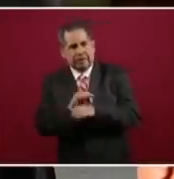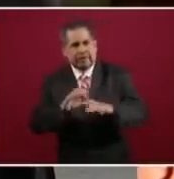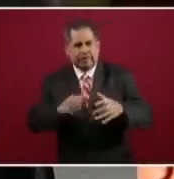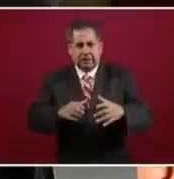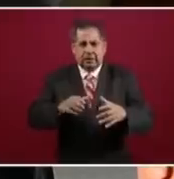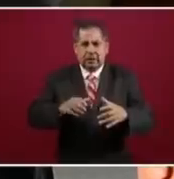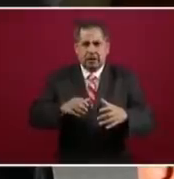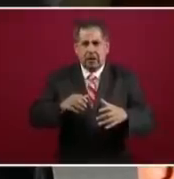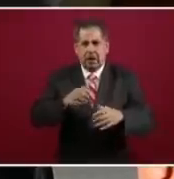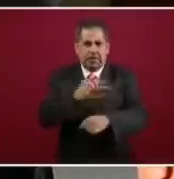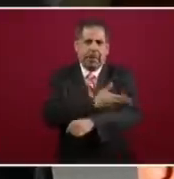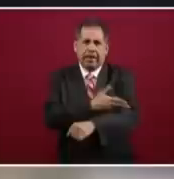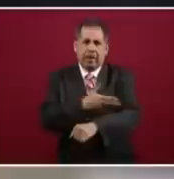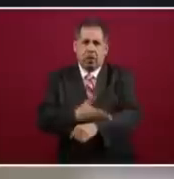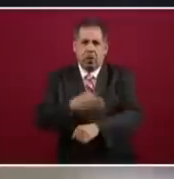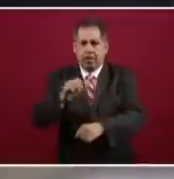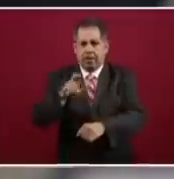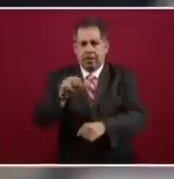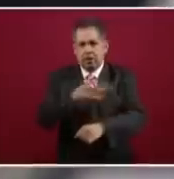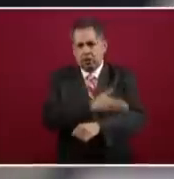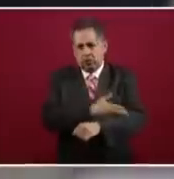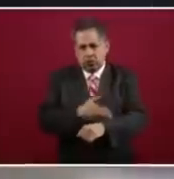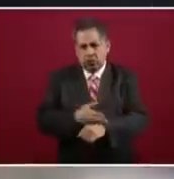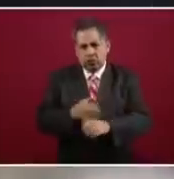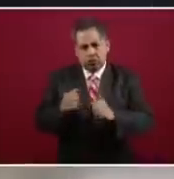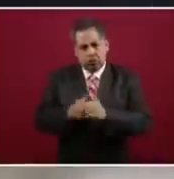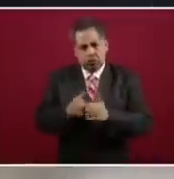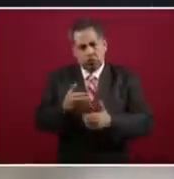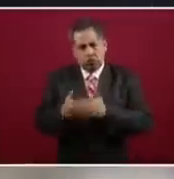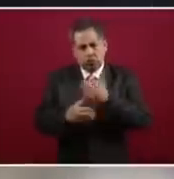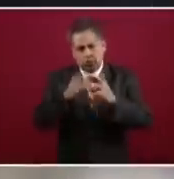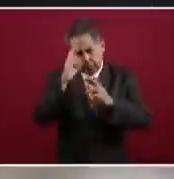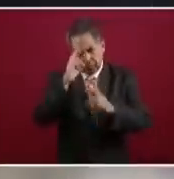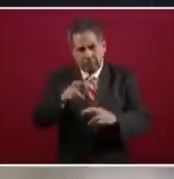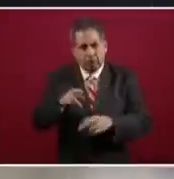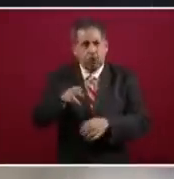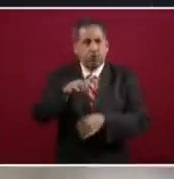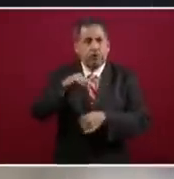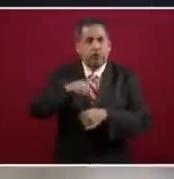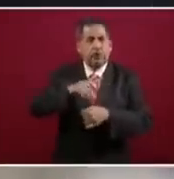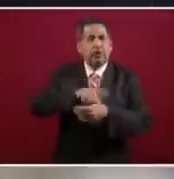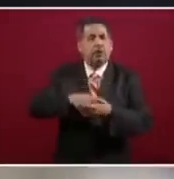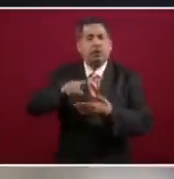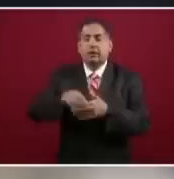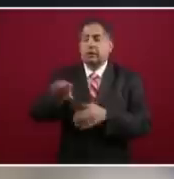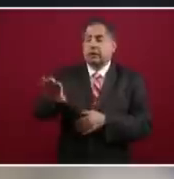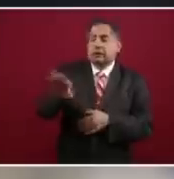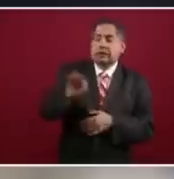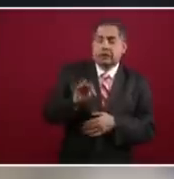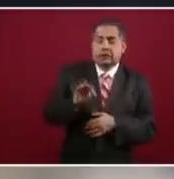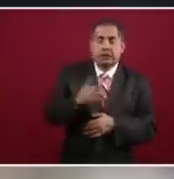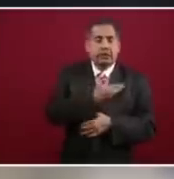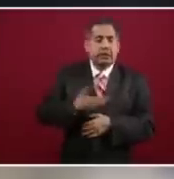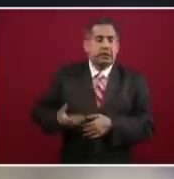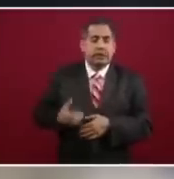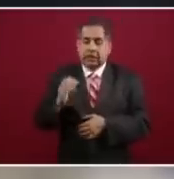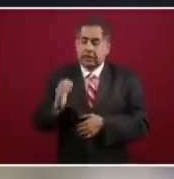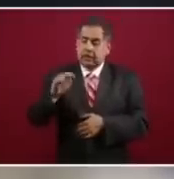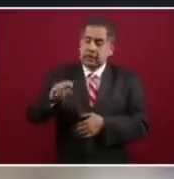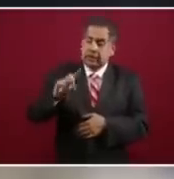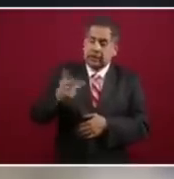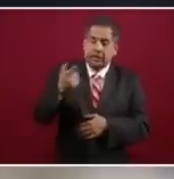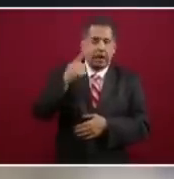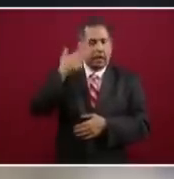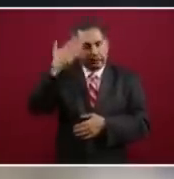francisco y madero por con él respecto a la elección de la presidenta de la comisión de los derechos humanos la señora piedra